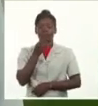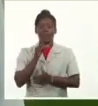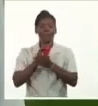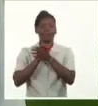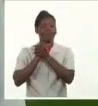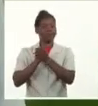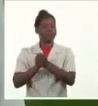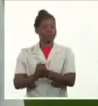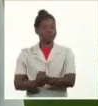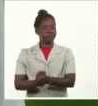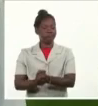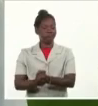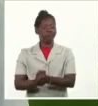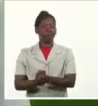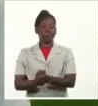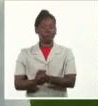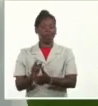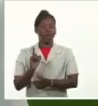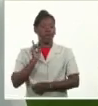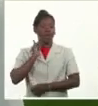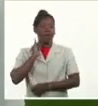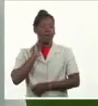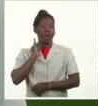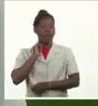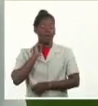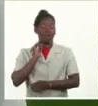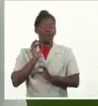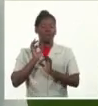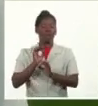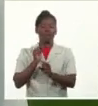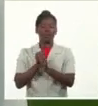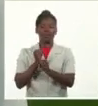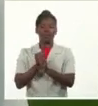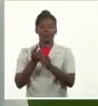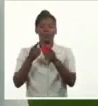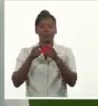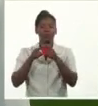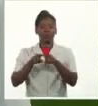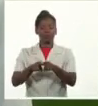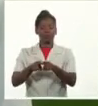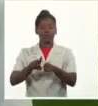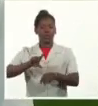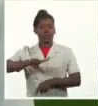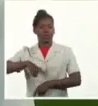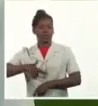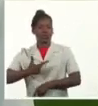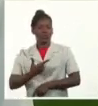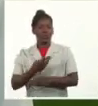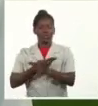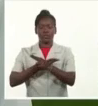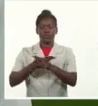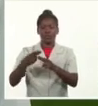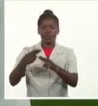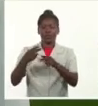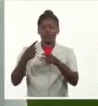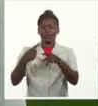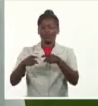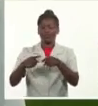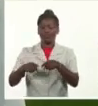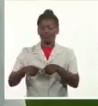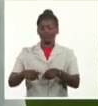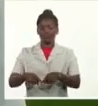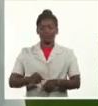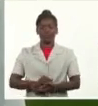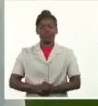a la que nos unen profundos lazos culturales e históricos. Deseo agradecer al canciller Leyva